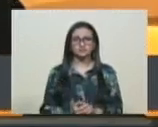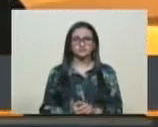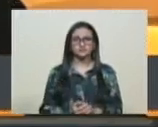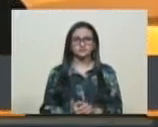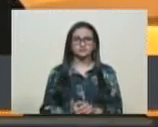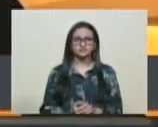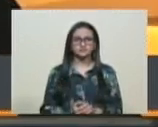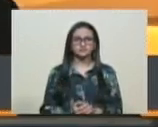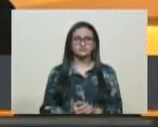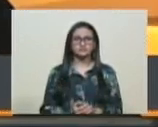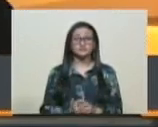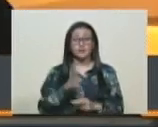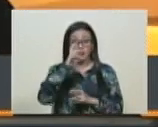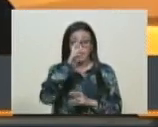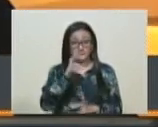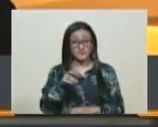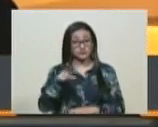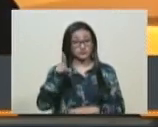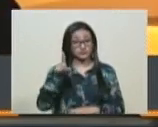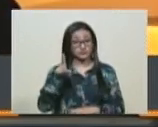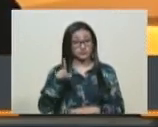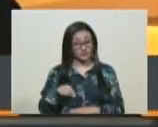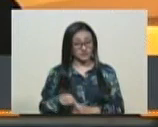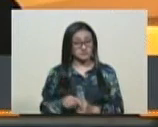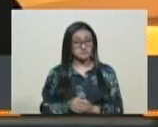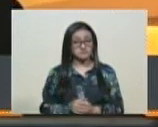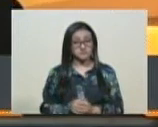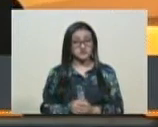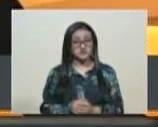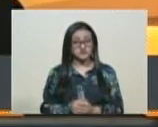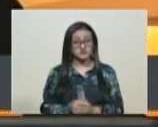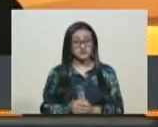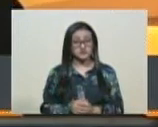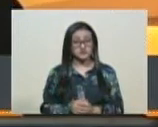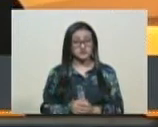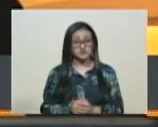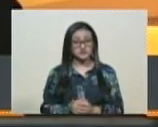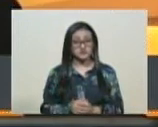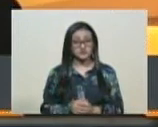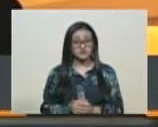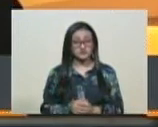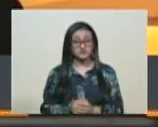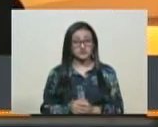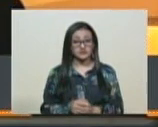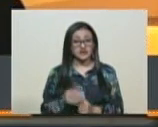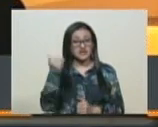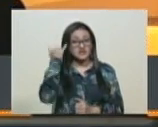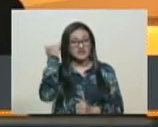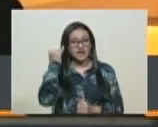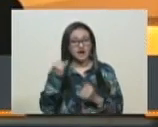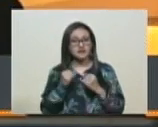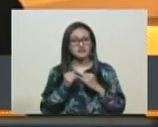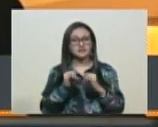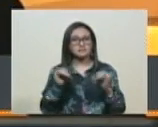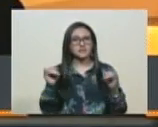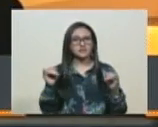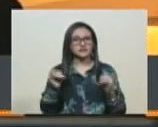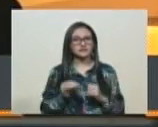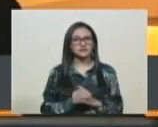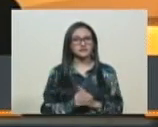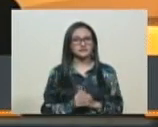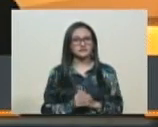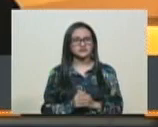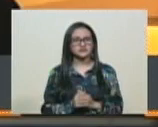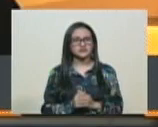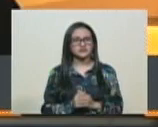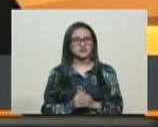Y respeto también al principio de independencia. De independencia